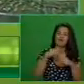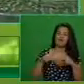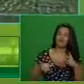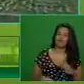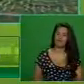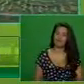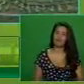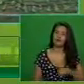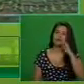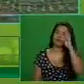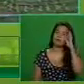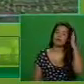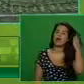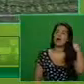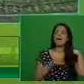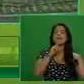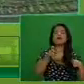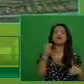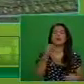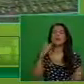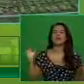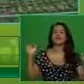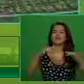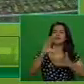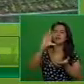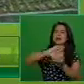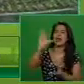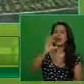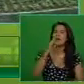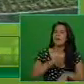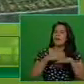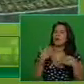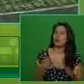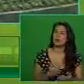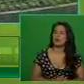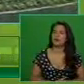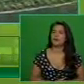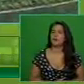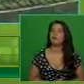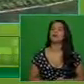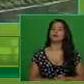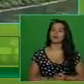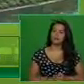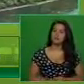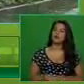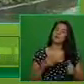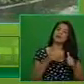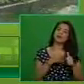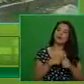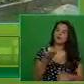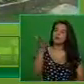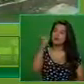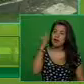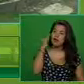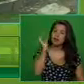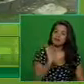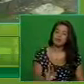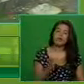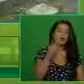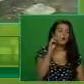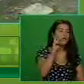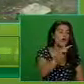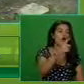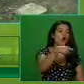esencia de reunirse en nuestra ciudad capital? Primero es conocer de primera mano cuáles son las experiencias con las cuales los